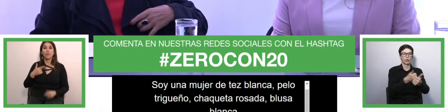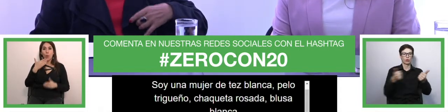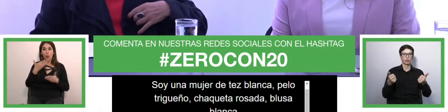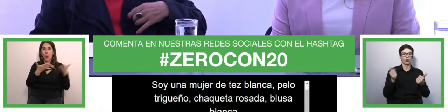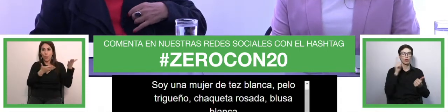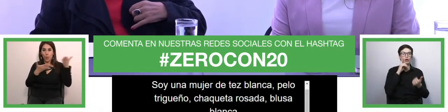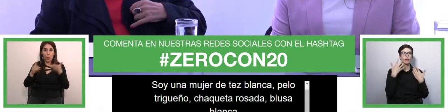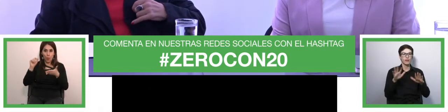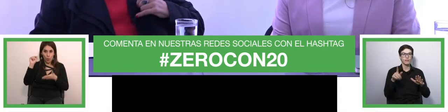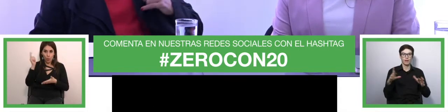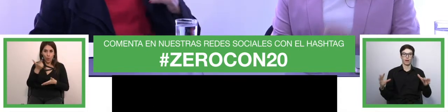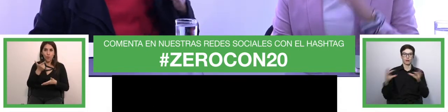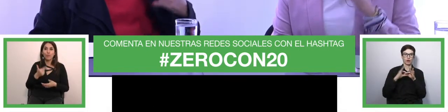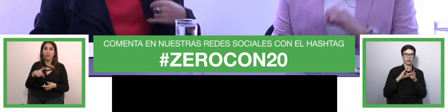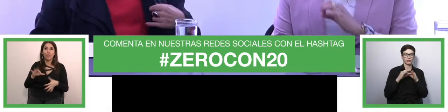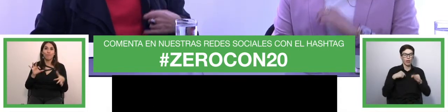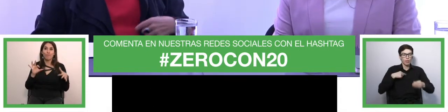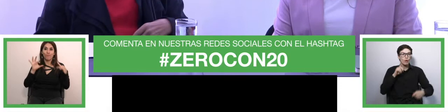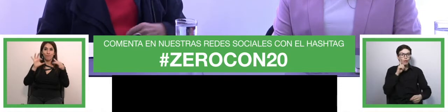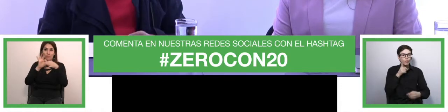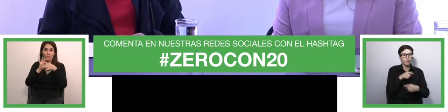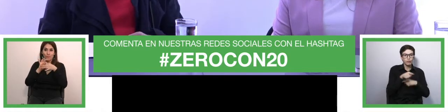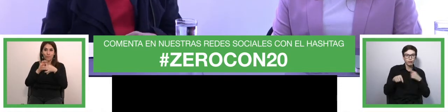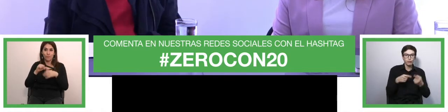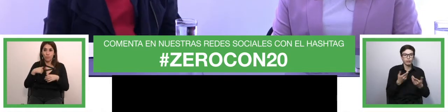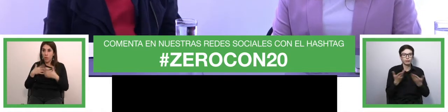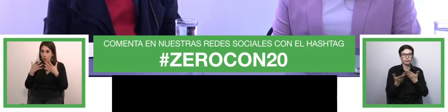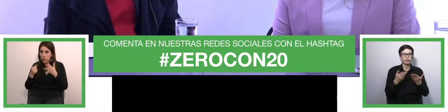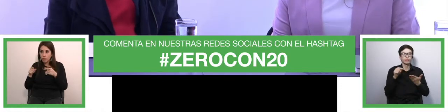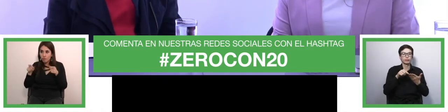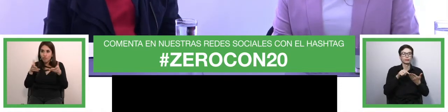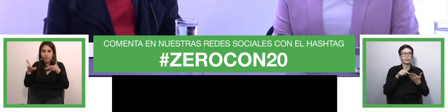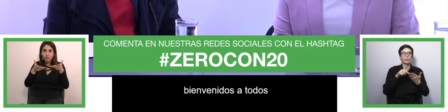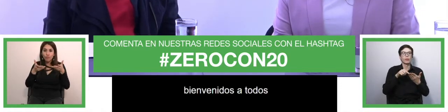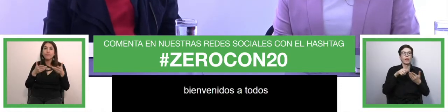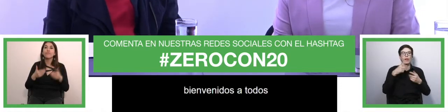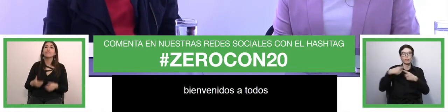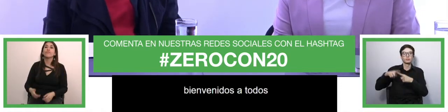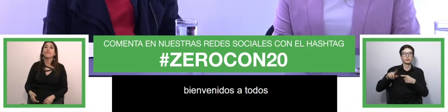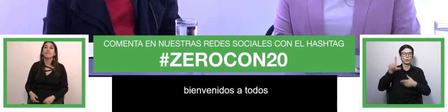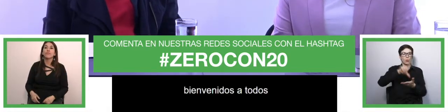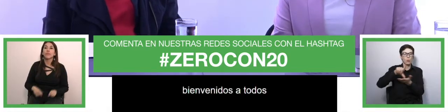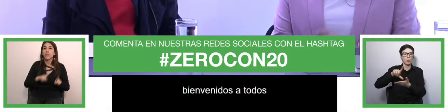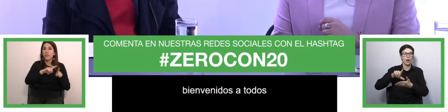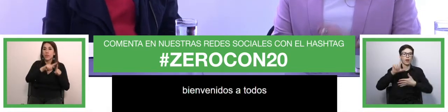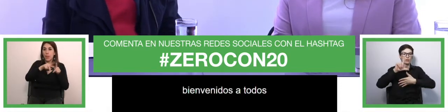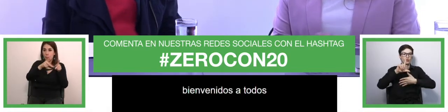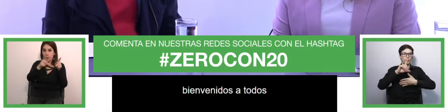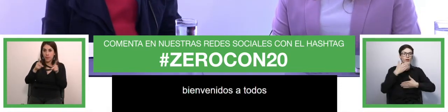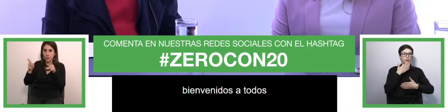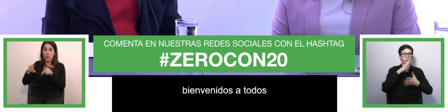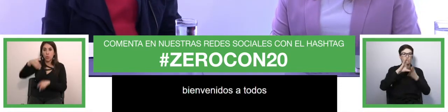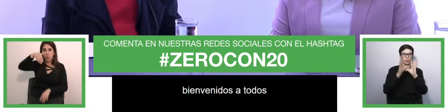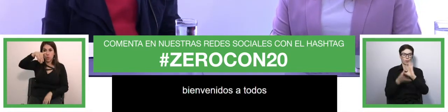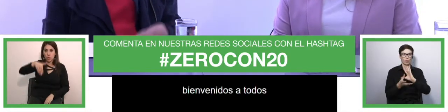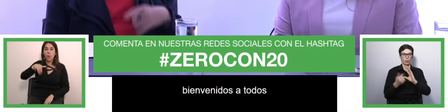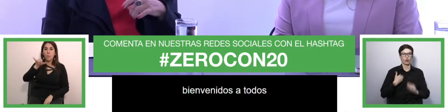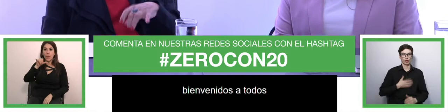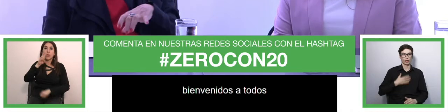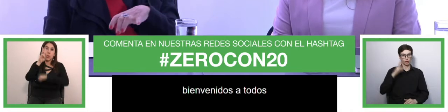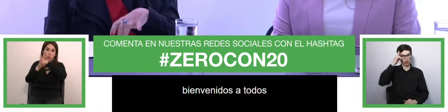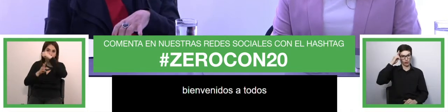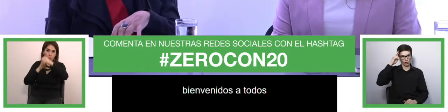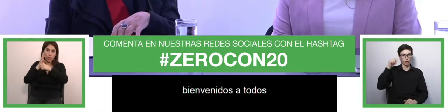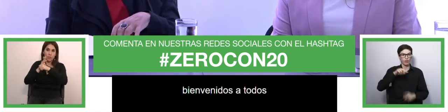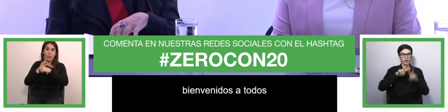siguiéndonos esta conferencia desde los distintos lugares de América Latina, el Caribe y el mundo. Quiero recordarles que debido a la